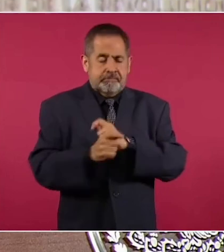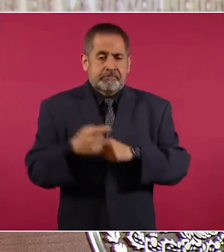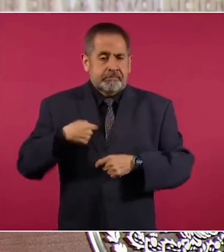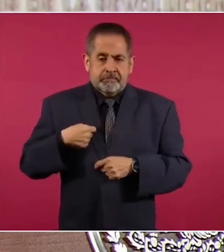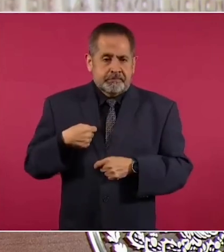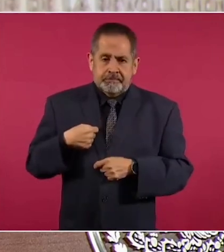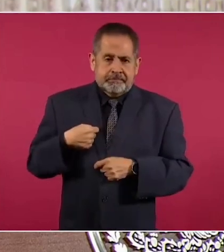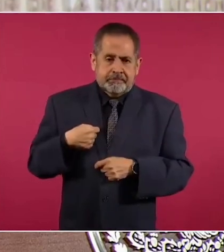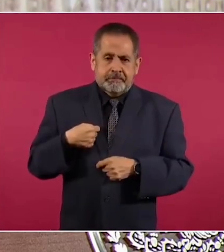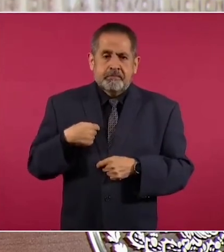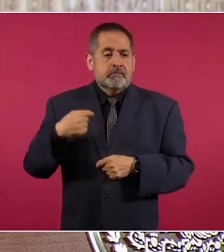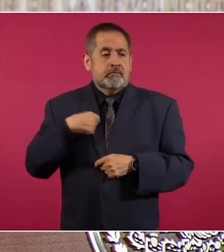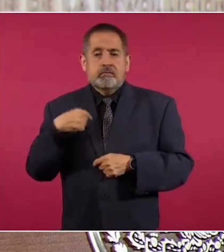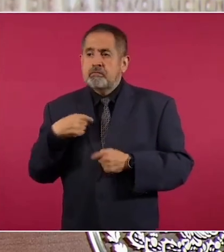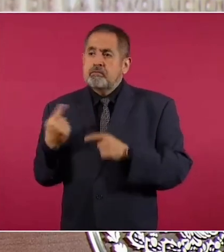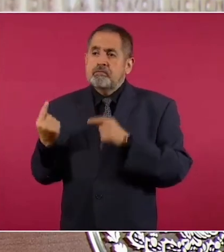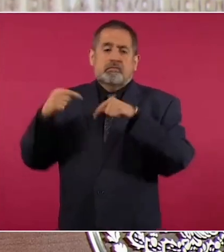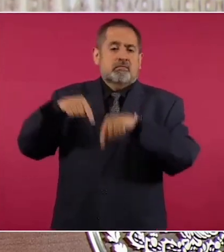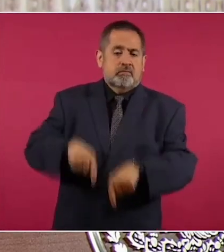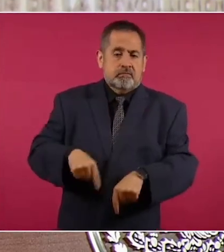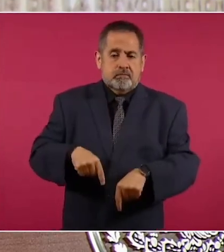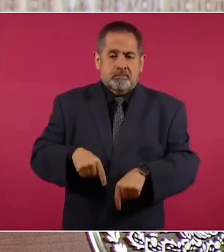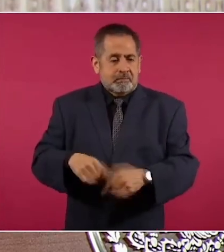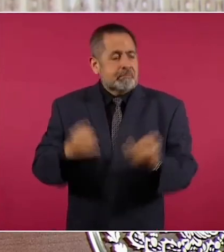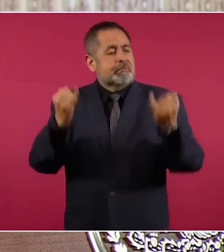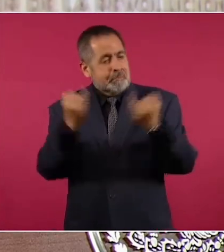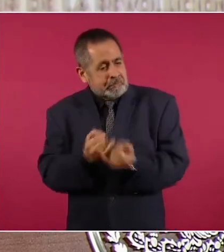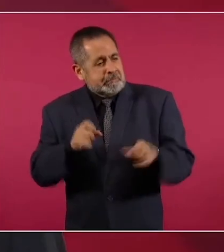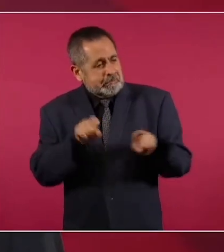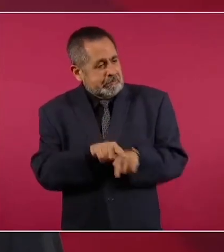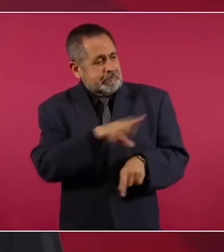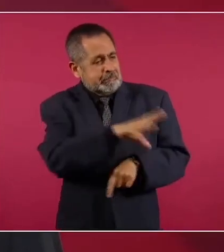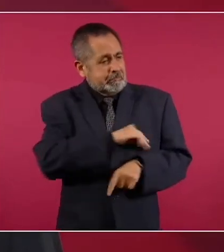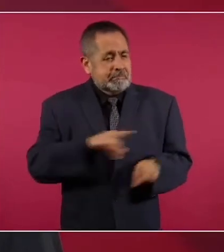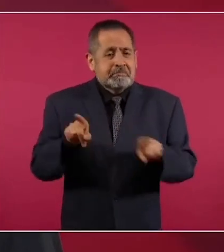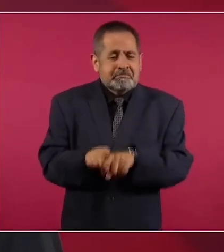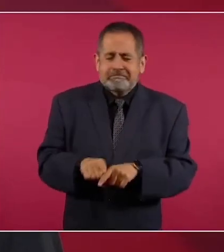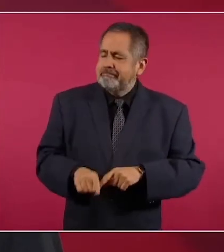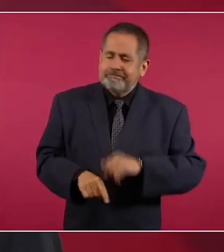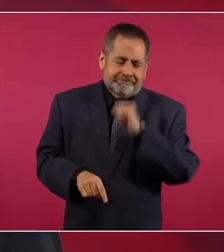que no llegamos aquí para hacer más de lo mismo.